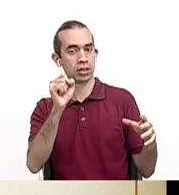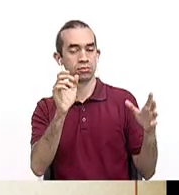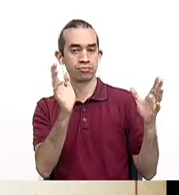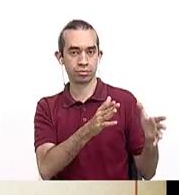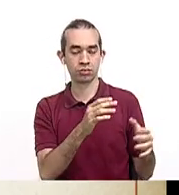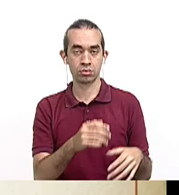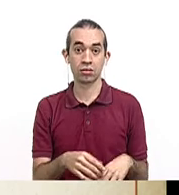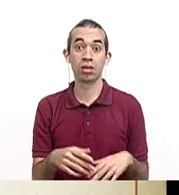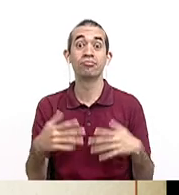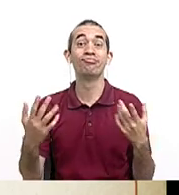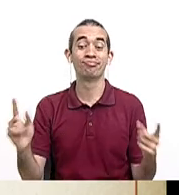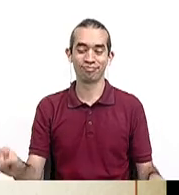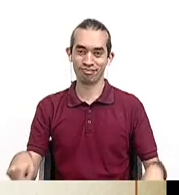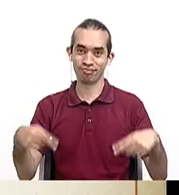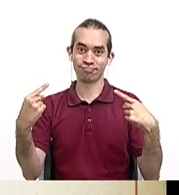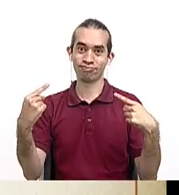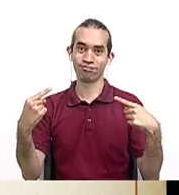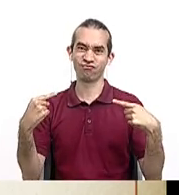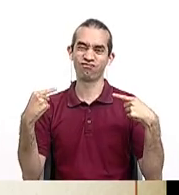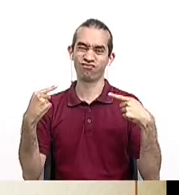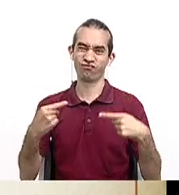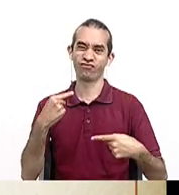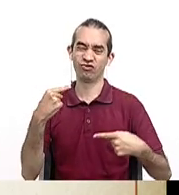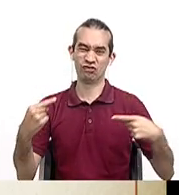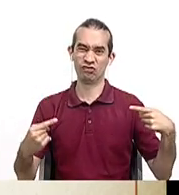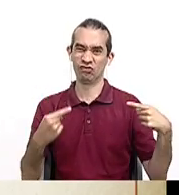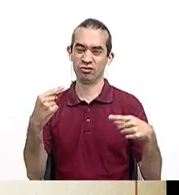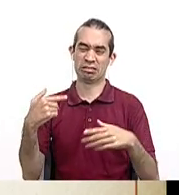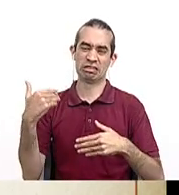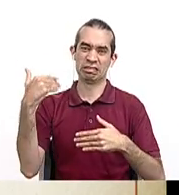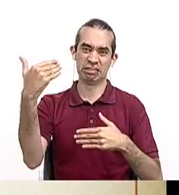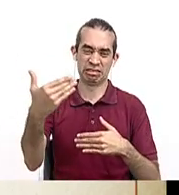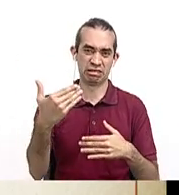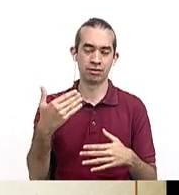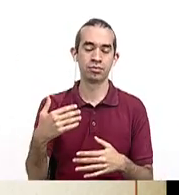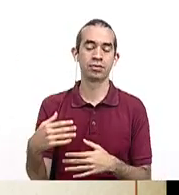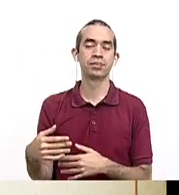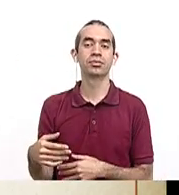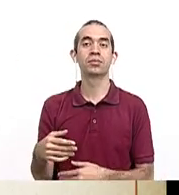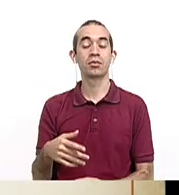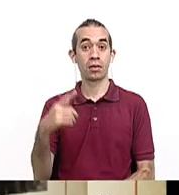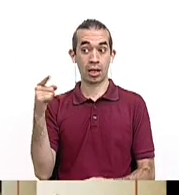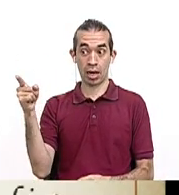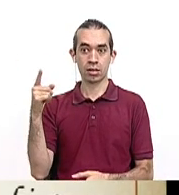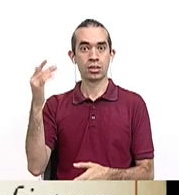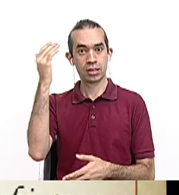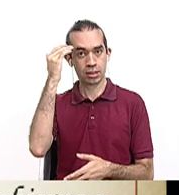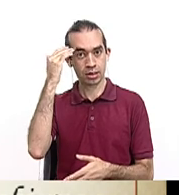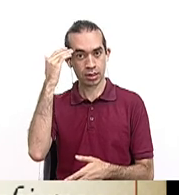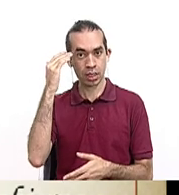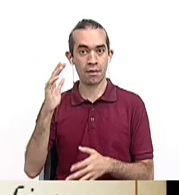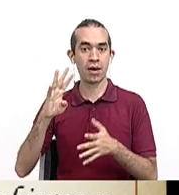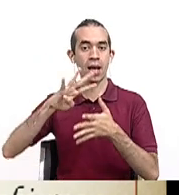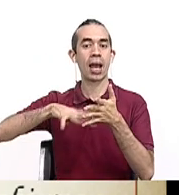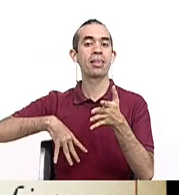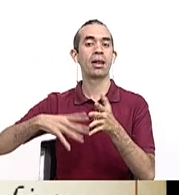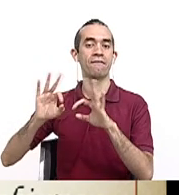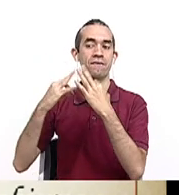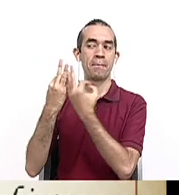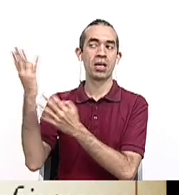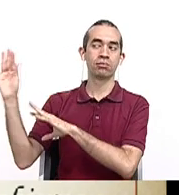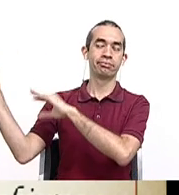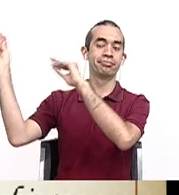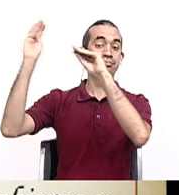una rivalidad que marcaría las décadas siguientes don josé figueres ferrer hijo de inmigrantes catalanes ahí están dos